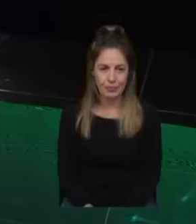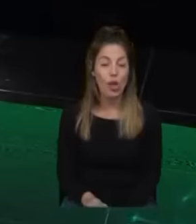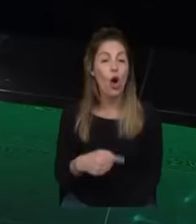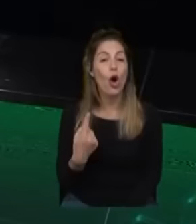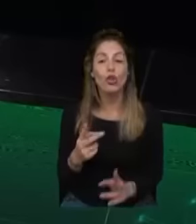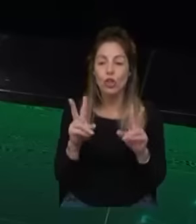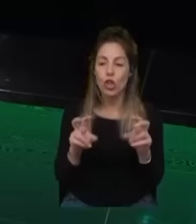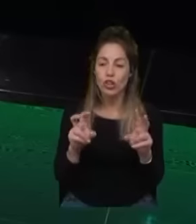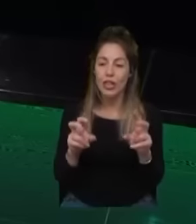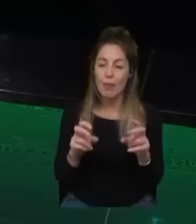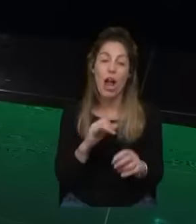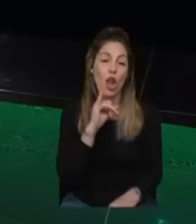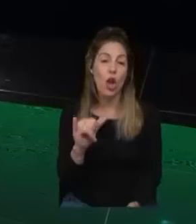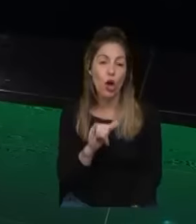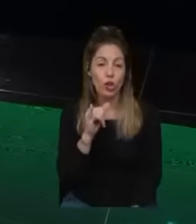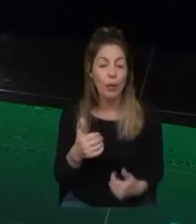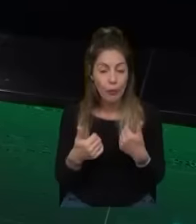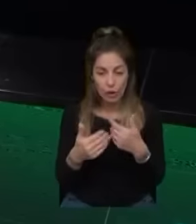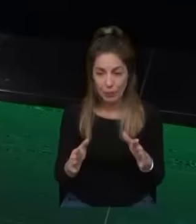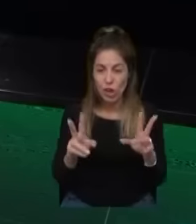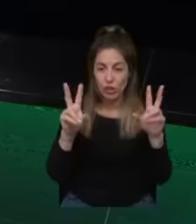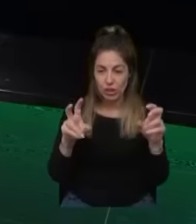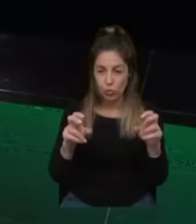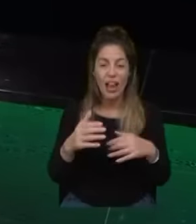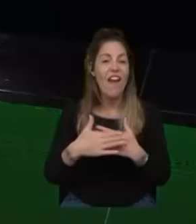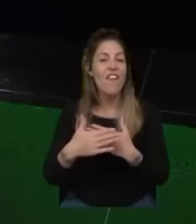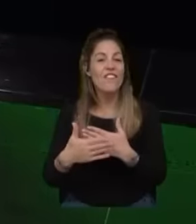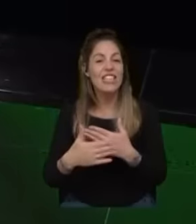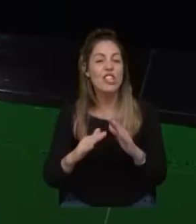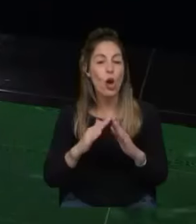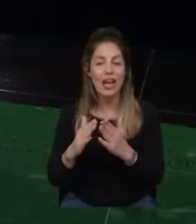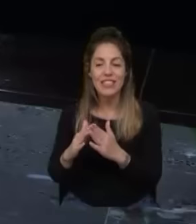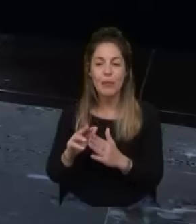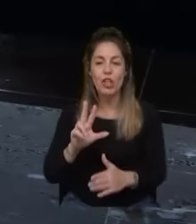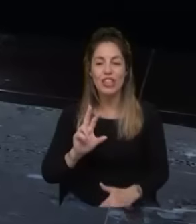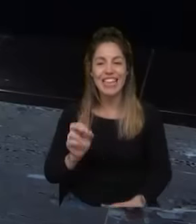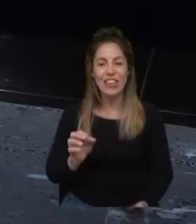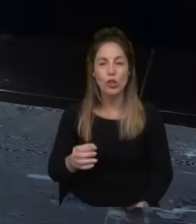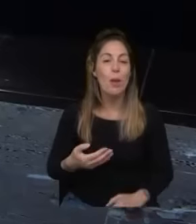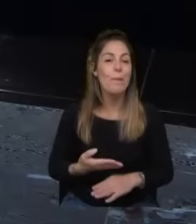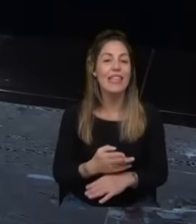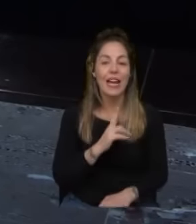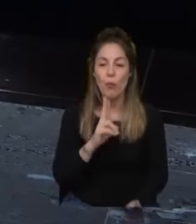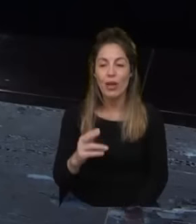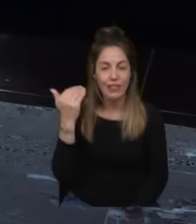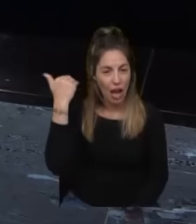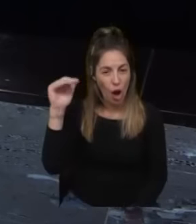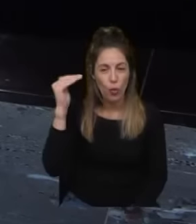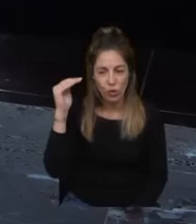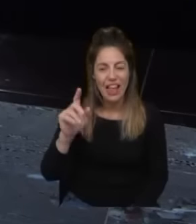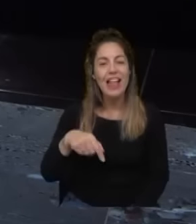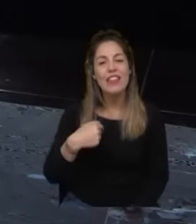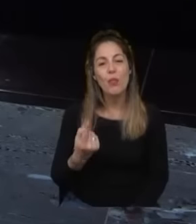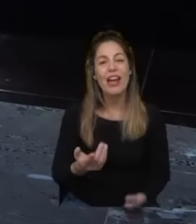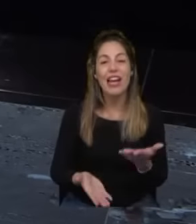Otros asuntos, lo contábamos hoy en el arranque en titulares, vecinos del asentamiento 3 de octubre piden respuestas a las autoridades luego de